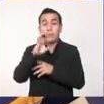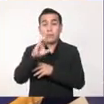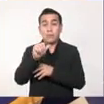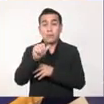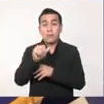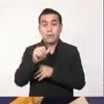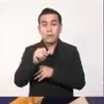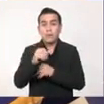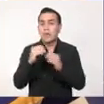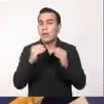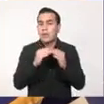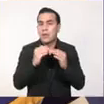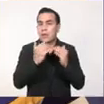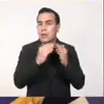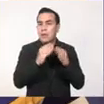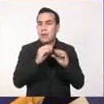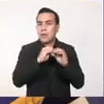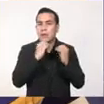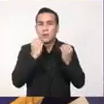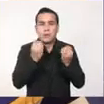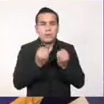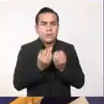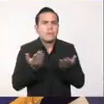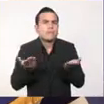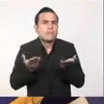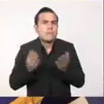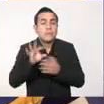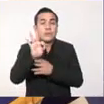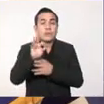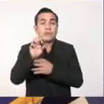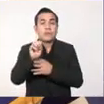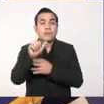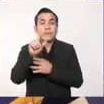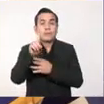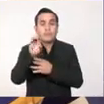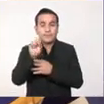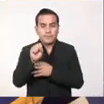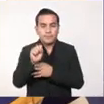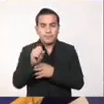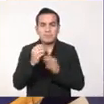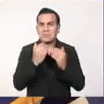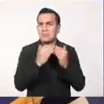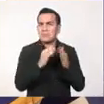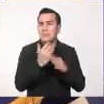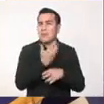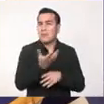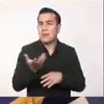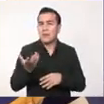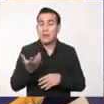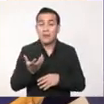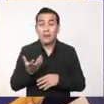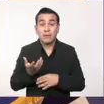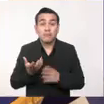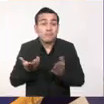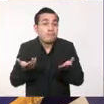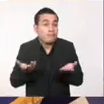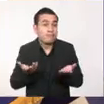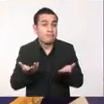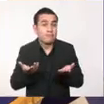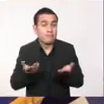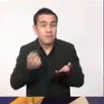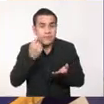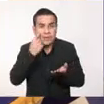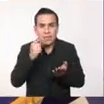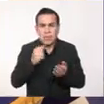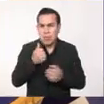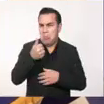otro, Cristosal y ¿cómo se llama? FUSADES y todas el CEG y todas esas cosas, pues